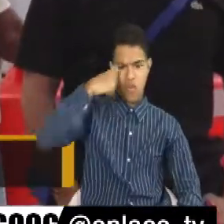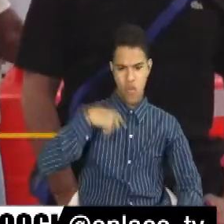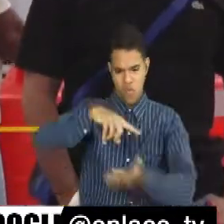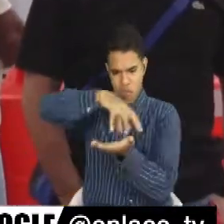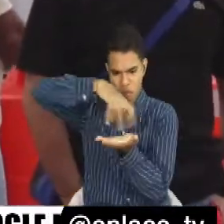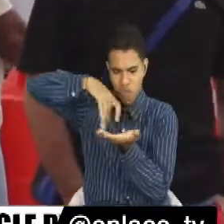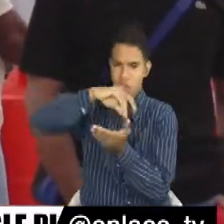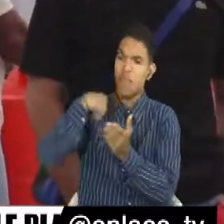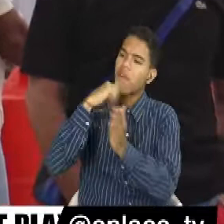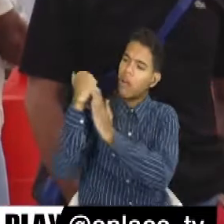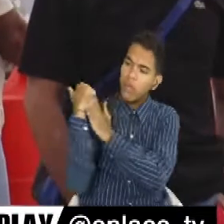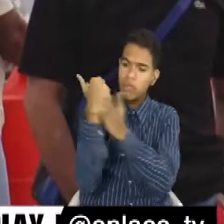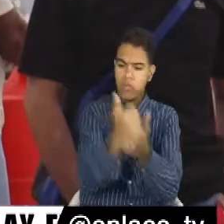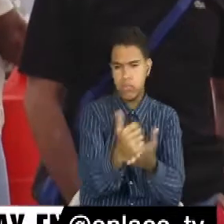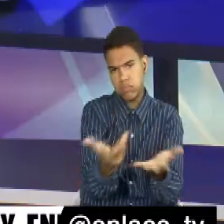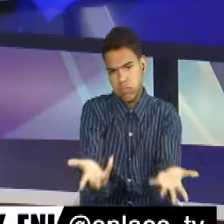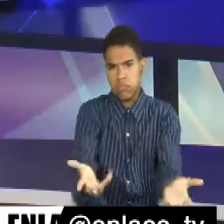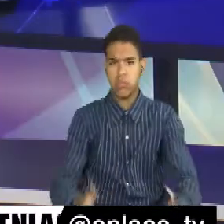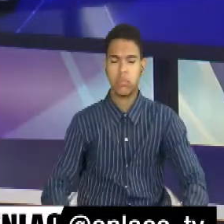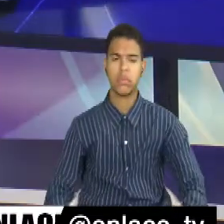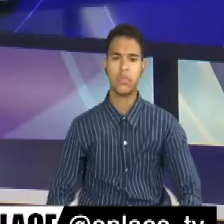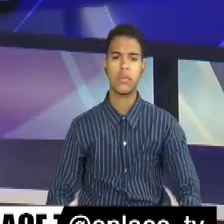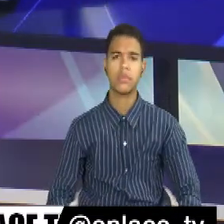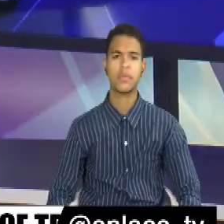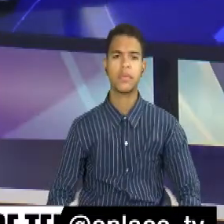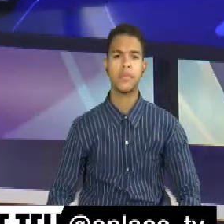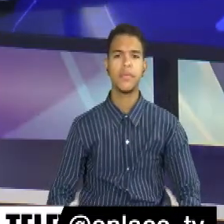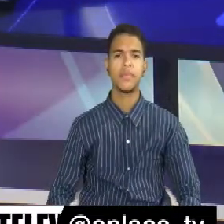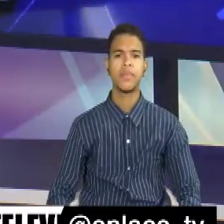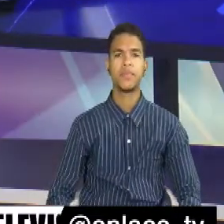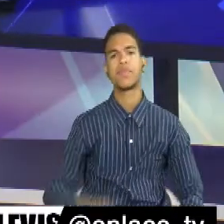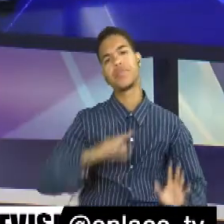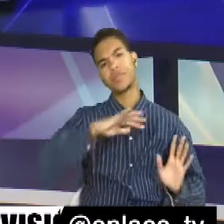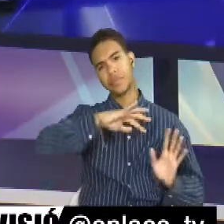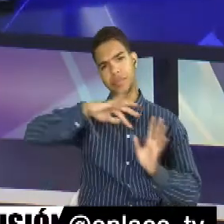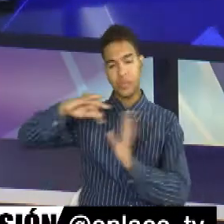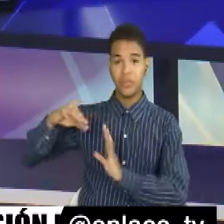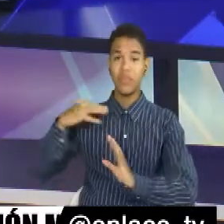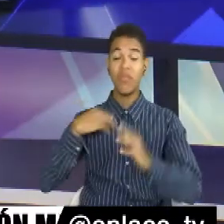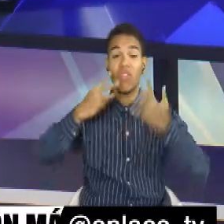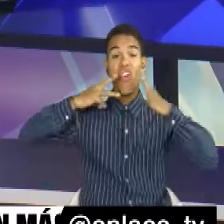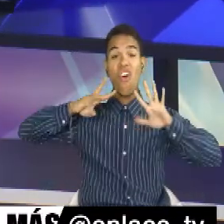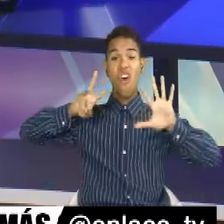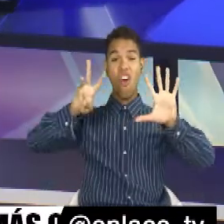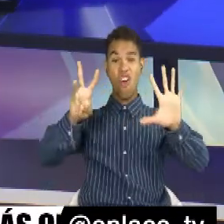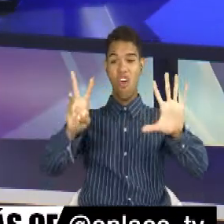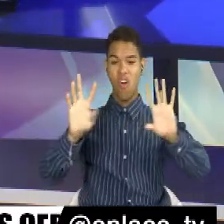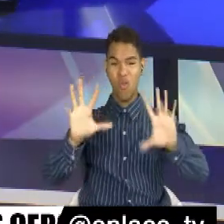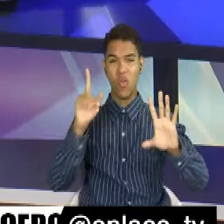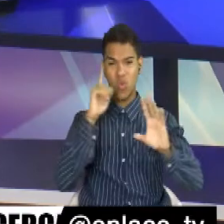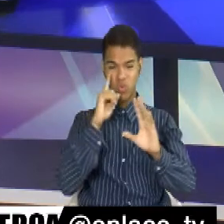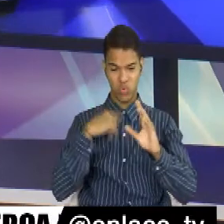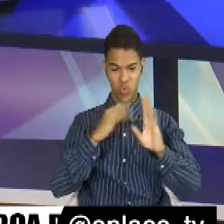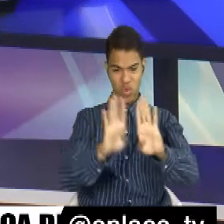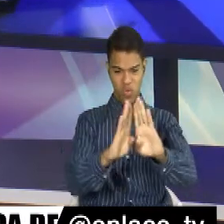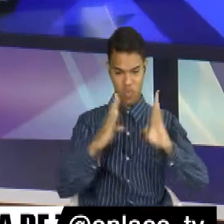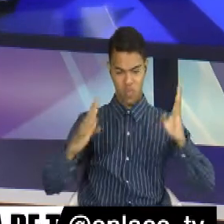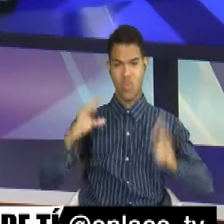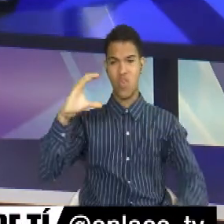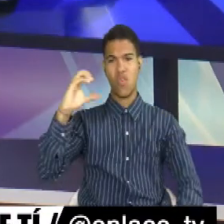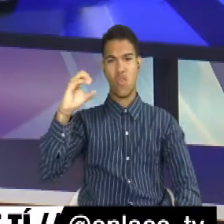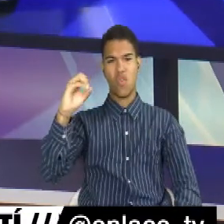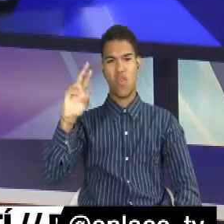una salida a esta crisis. Y de otra parte, se cumplen 8 días de bloqueo a las entradas de Cor Magdalena. Trabajadores de